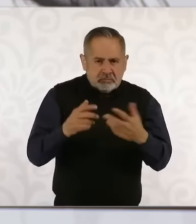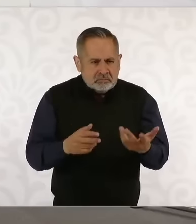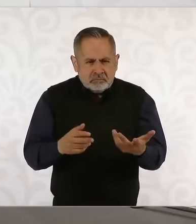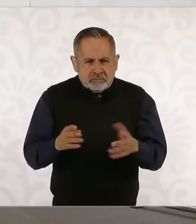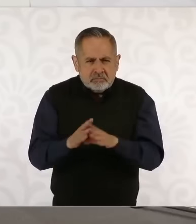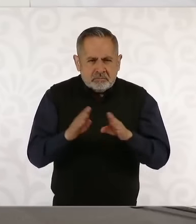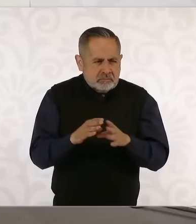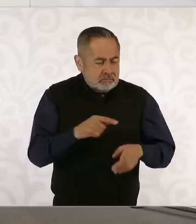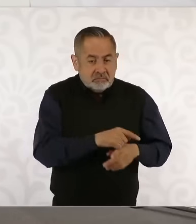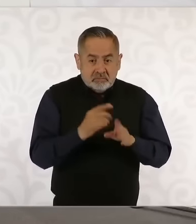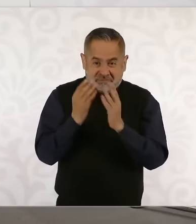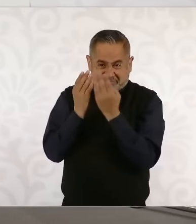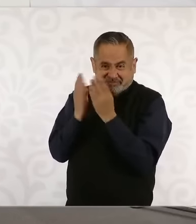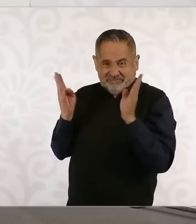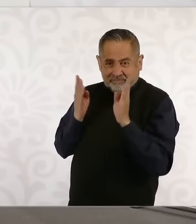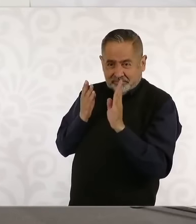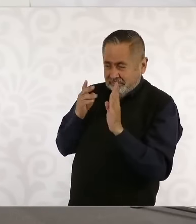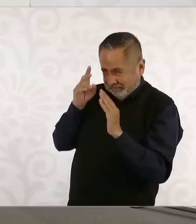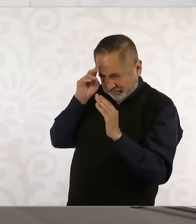material para romper la valla,